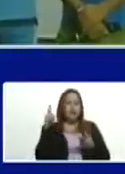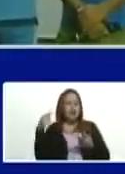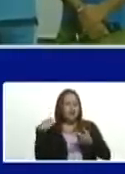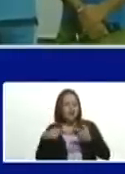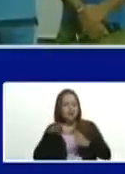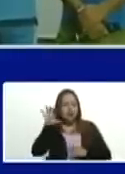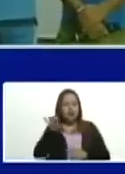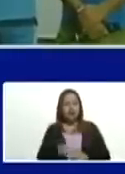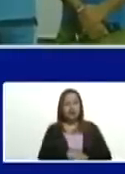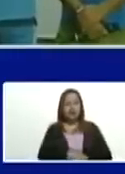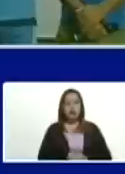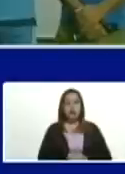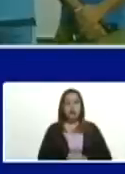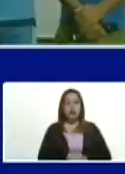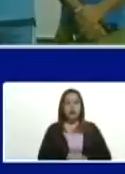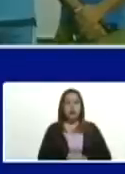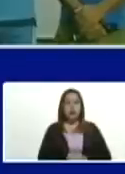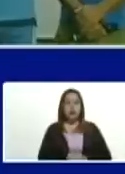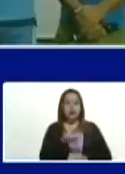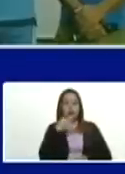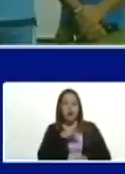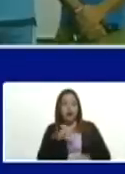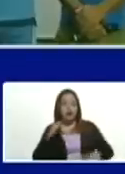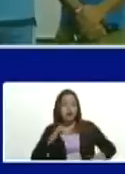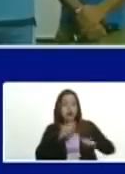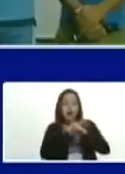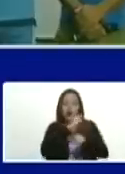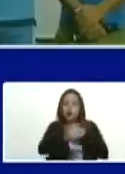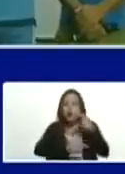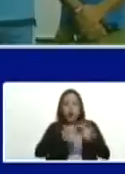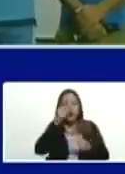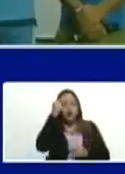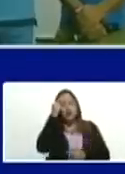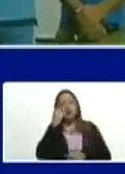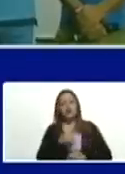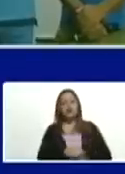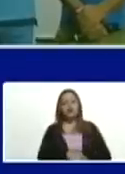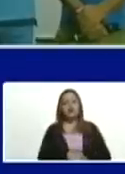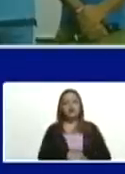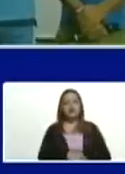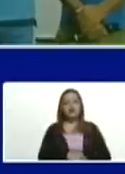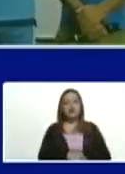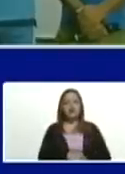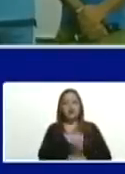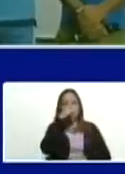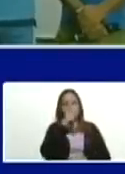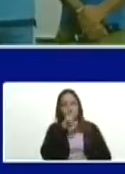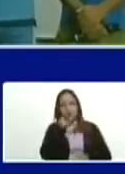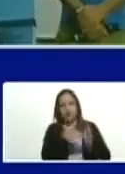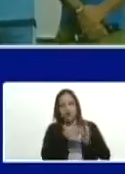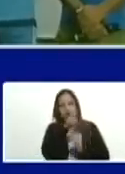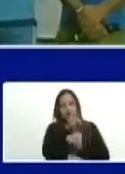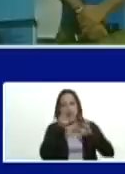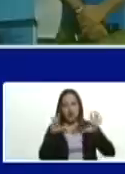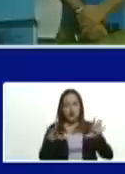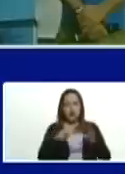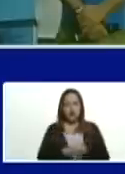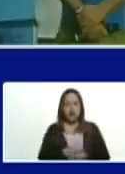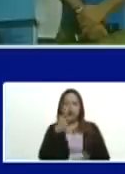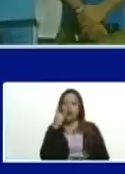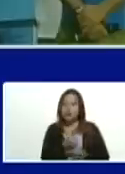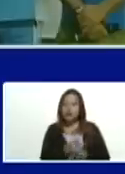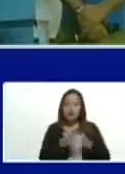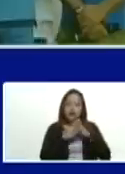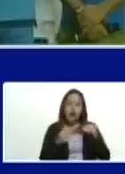cosa caían los misiles todos los días, desde el 2018, hay que darle todo